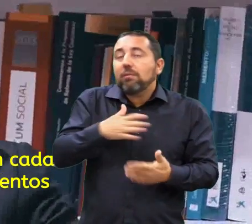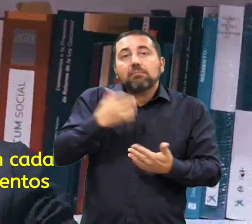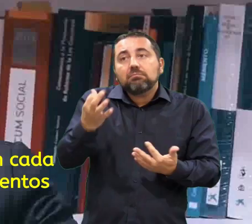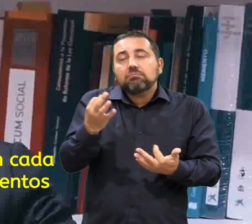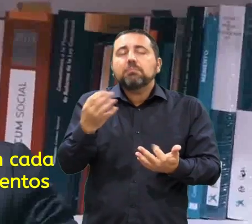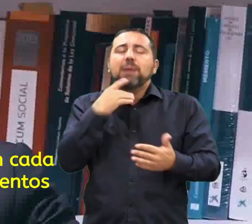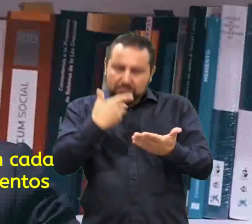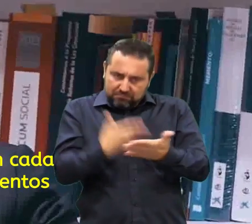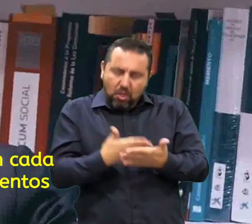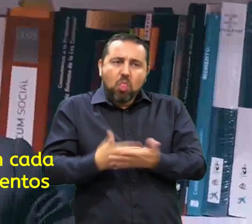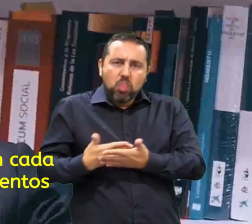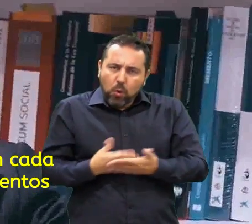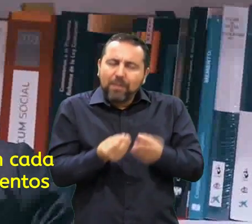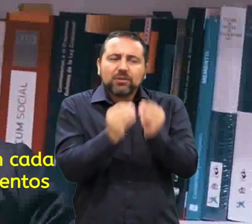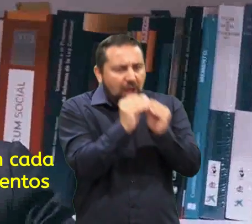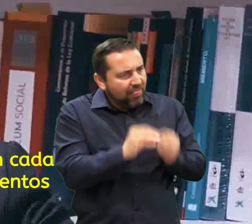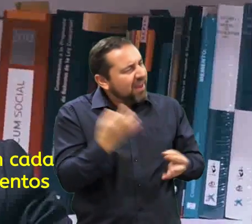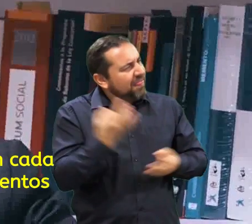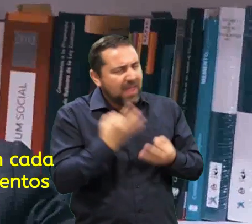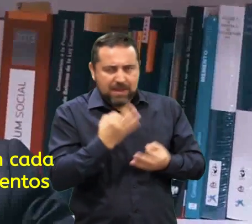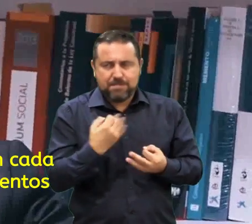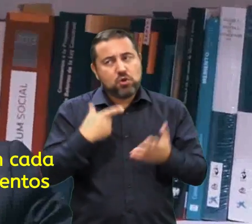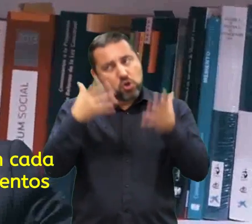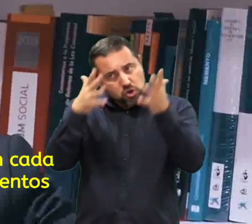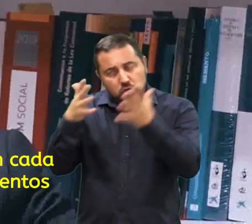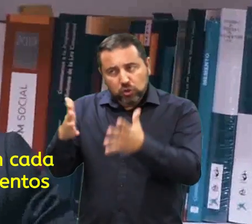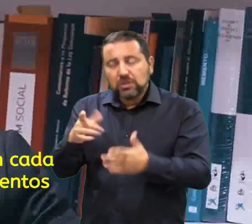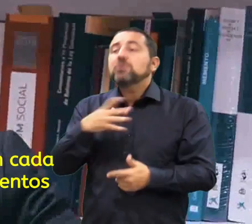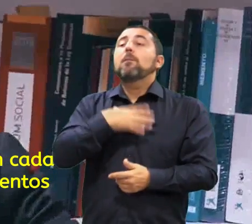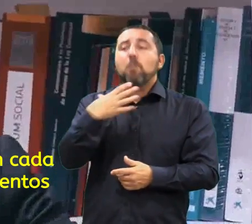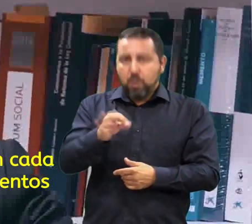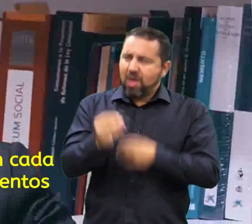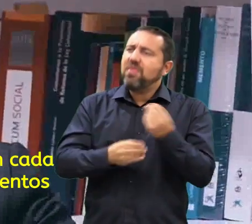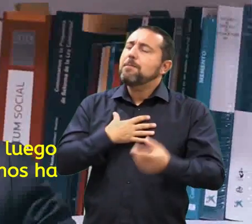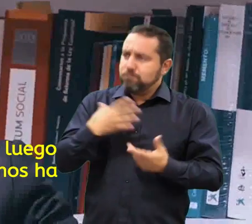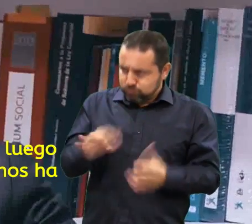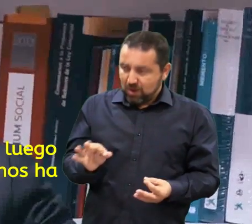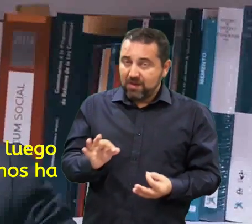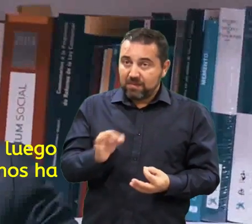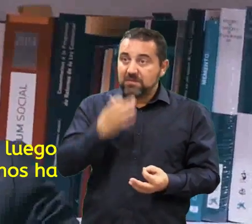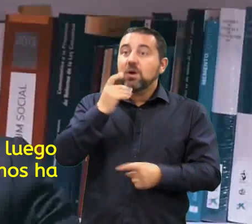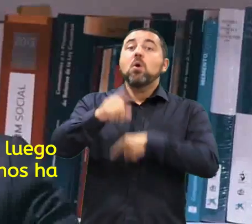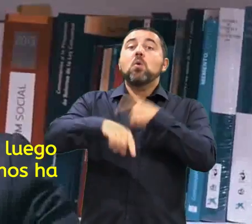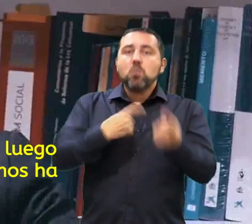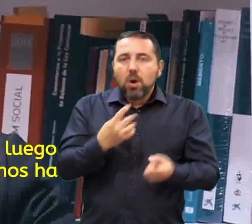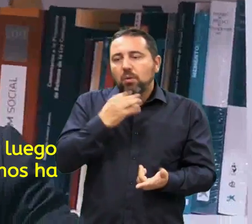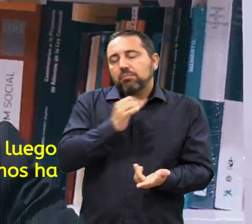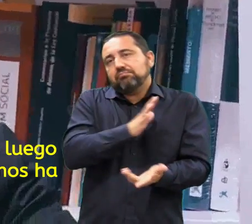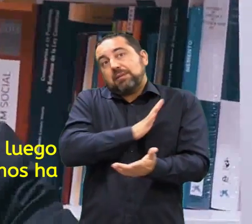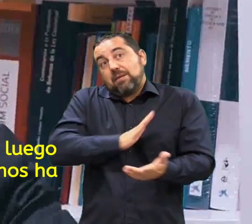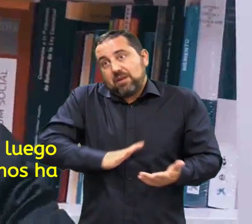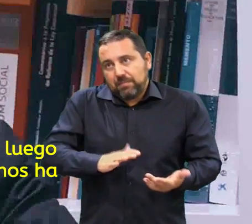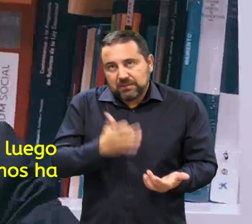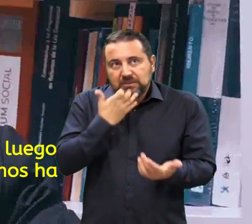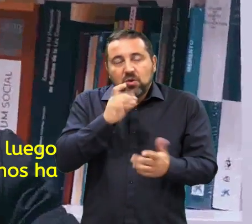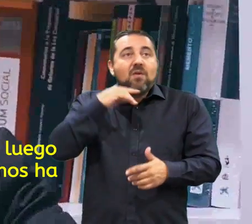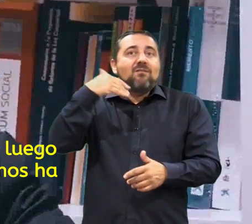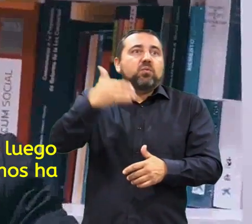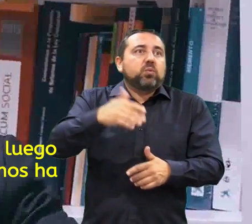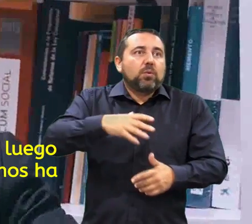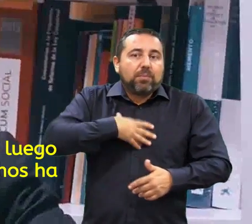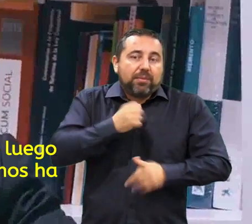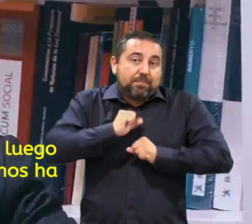artista o a quien en cada caso proceda para reconstruir esos documentos, cosa que se puede hacer y que luego pues es mejor